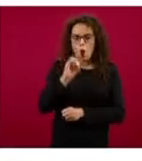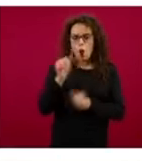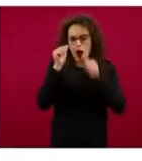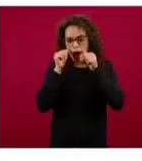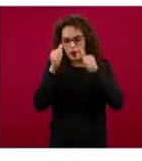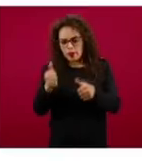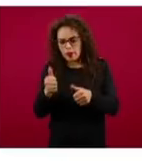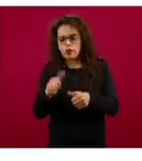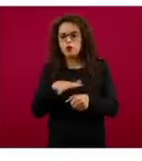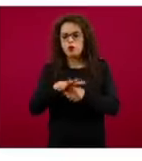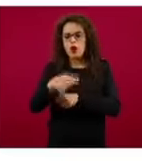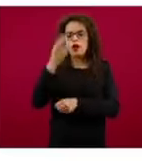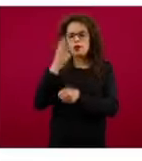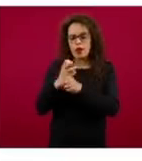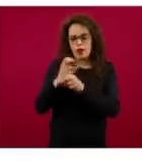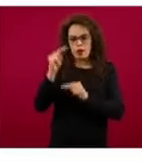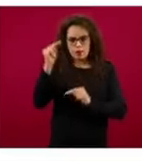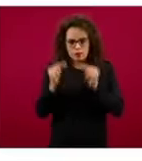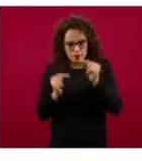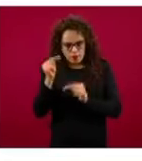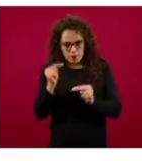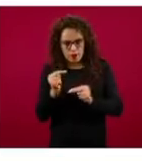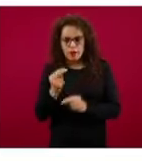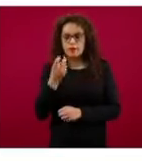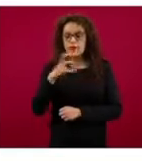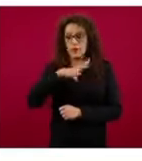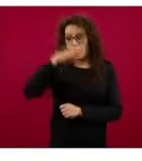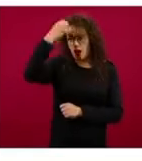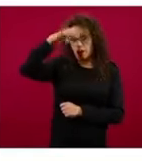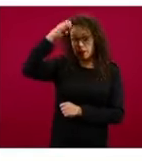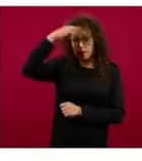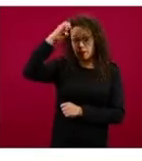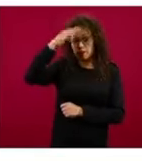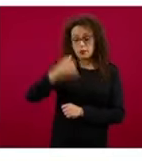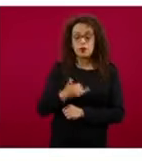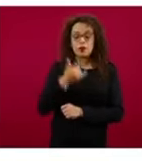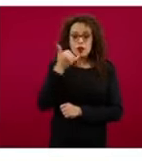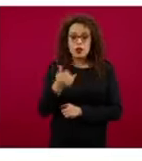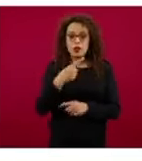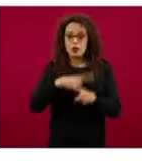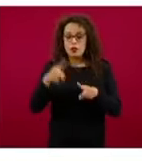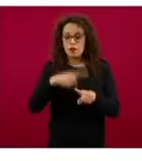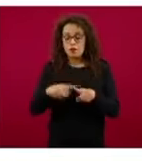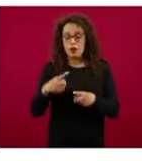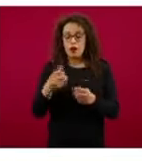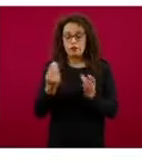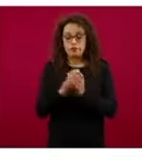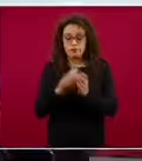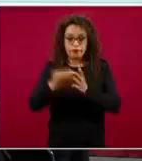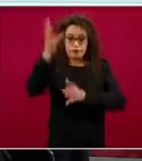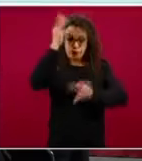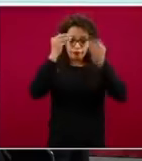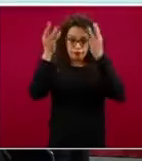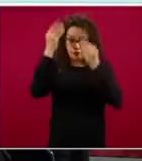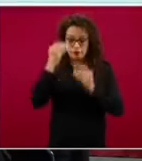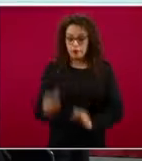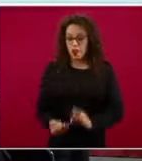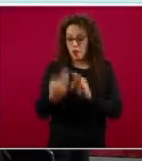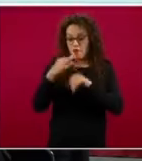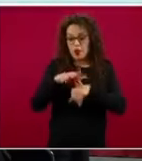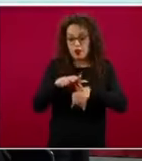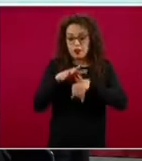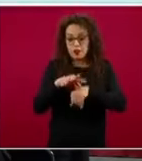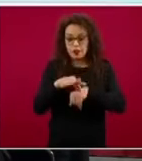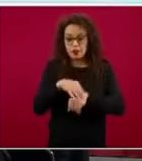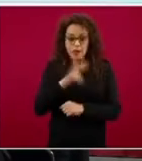y tienen de alguna forma vivencias y capacitación presencial que puede ayudar mucho. Y